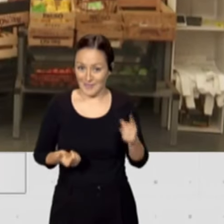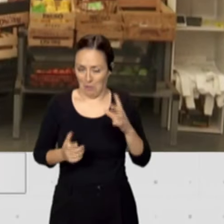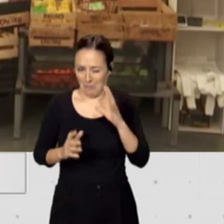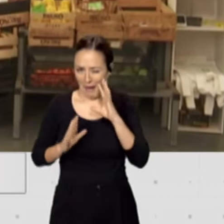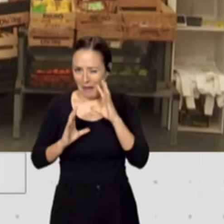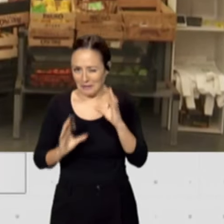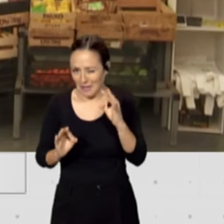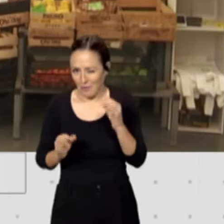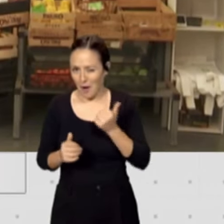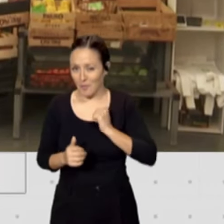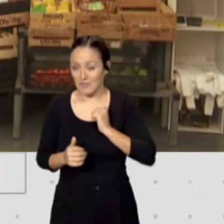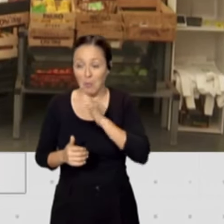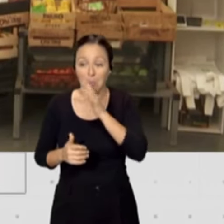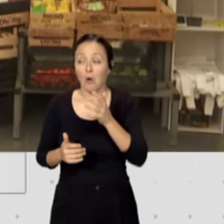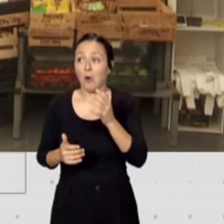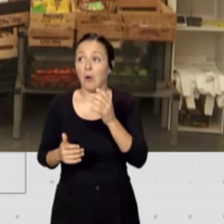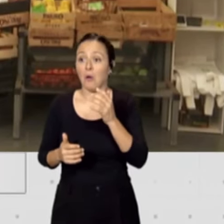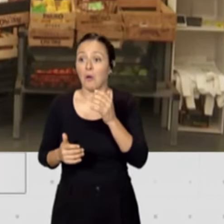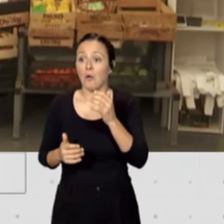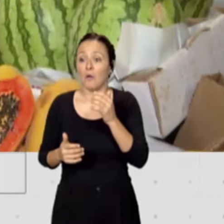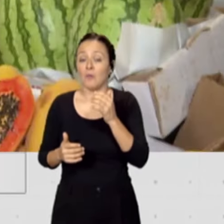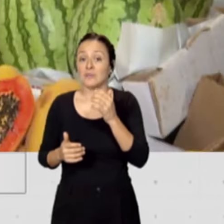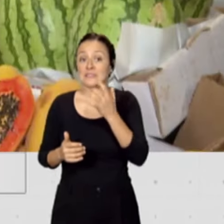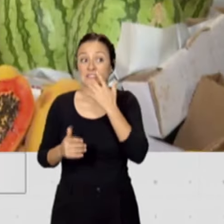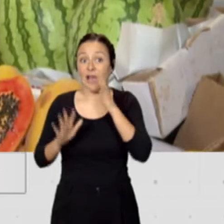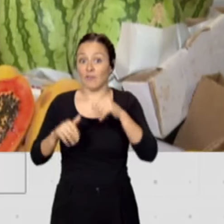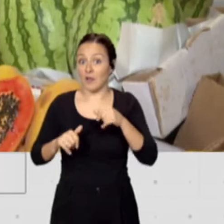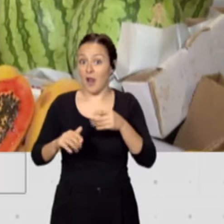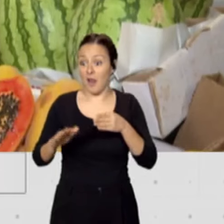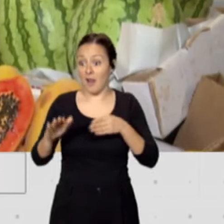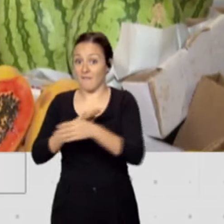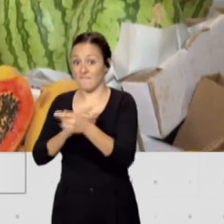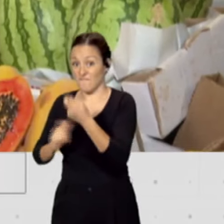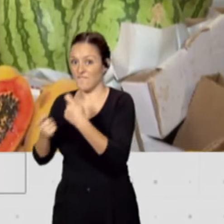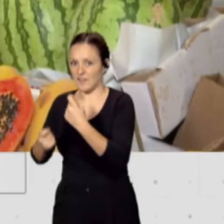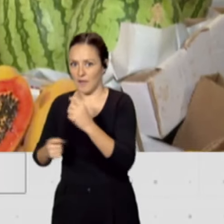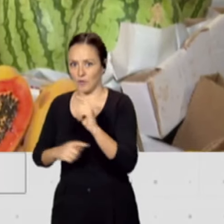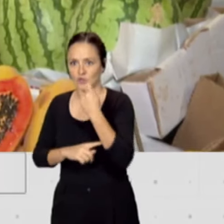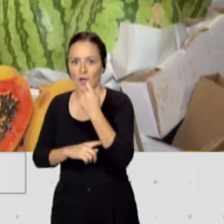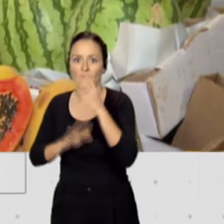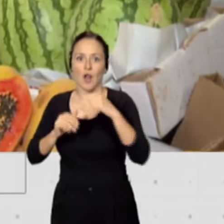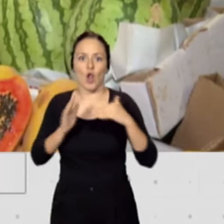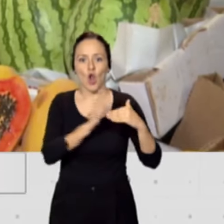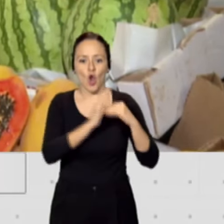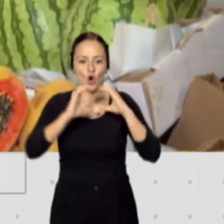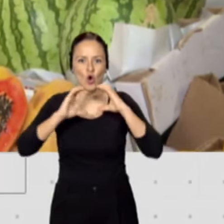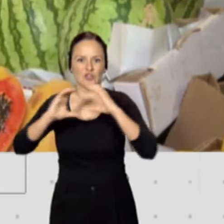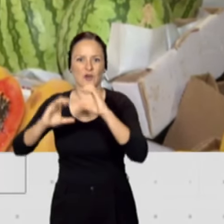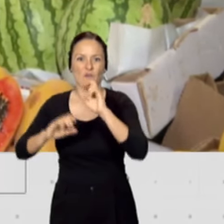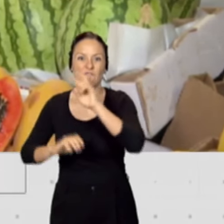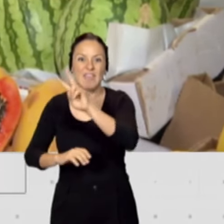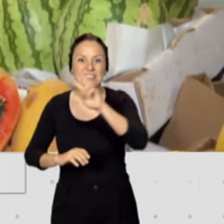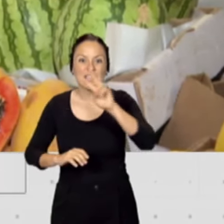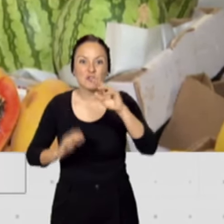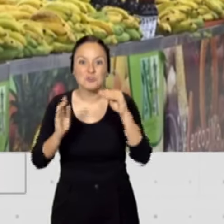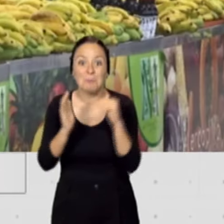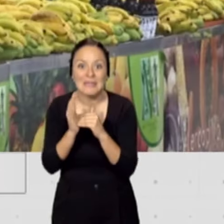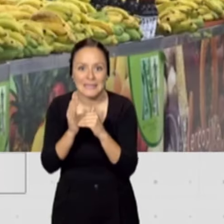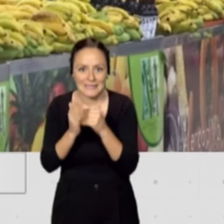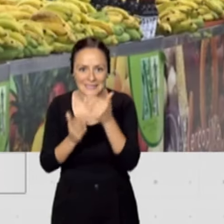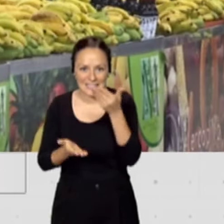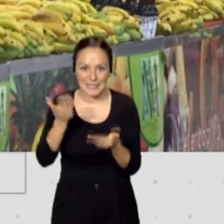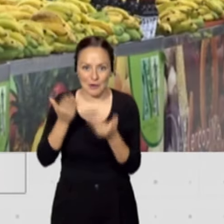no si no consiguen si consiguen introducir Pues un un contenedor de 22,000 kg Pues imagínate la el beneficio que que pueden